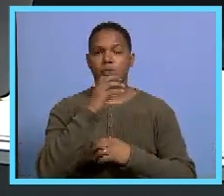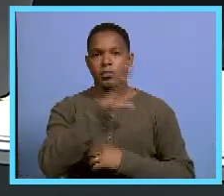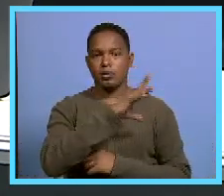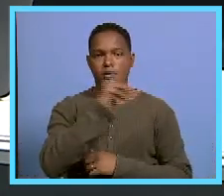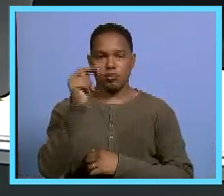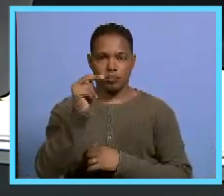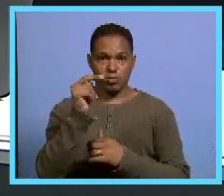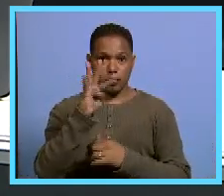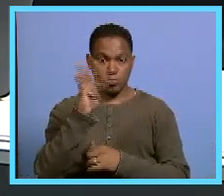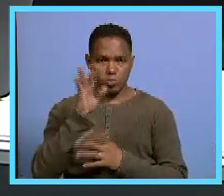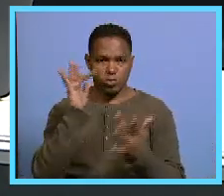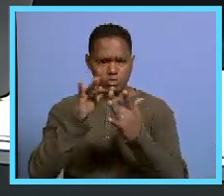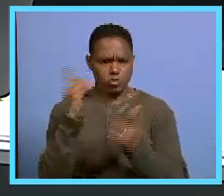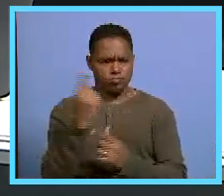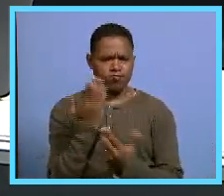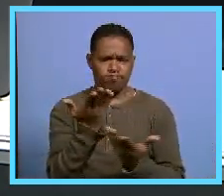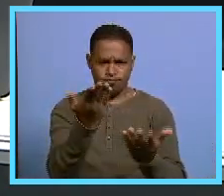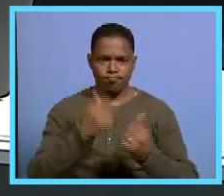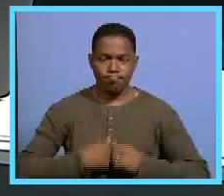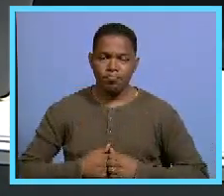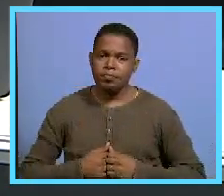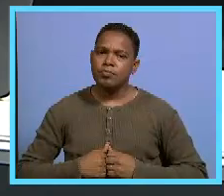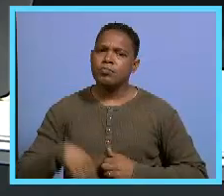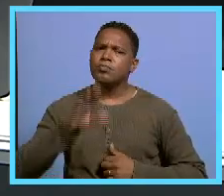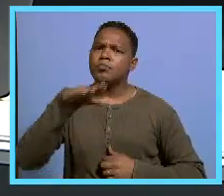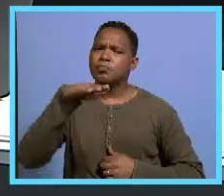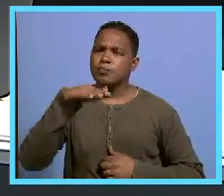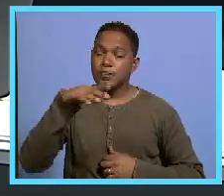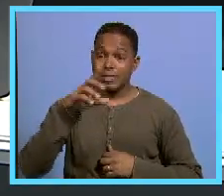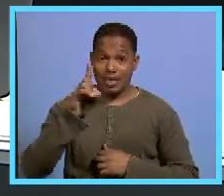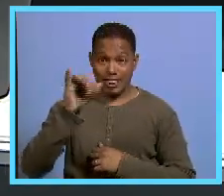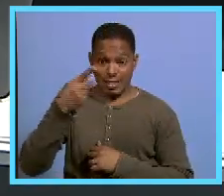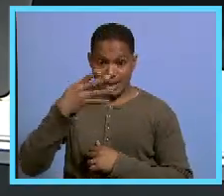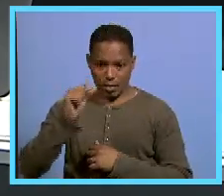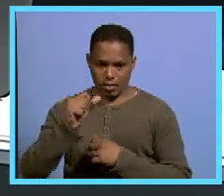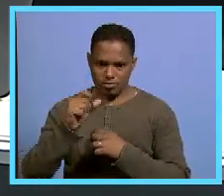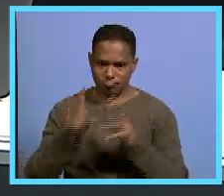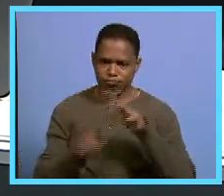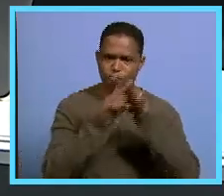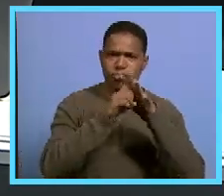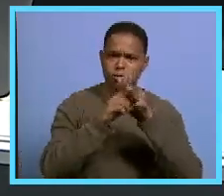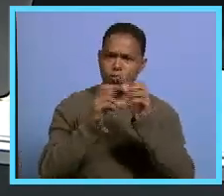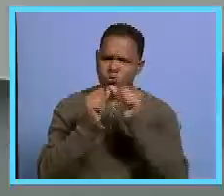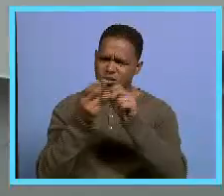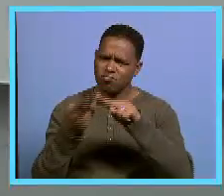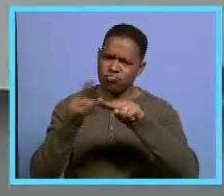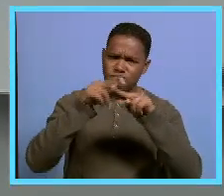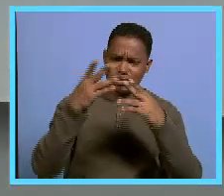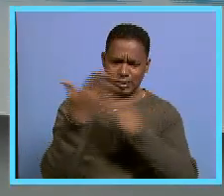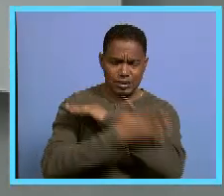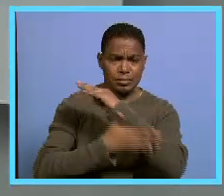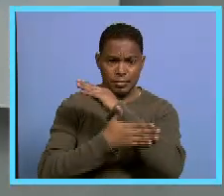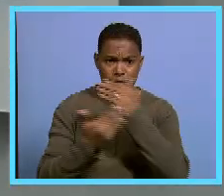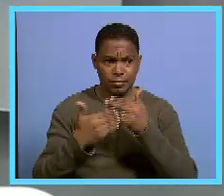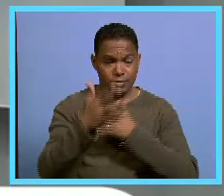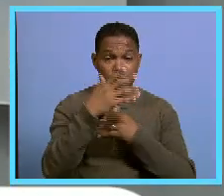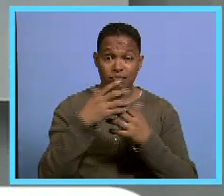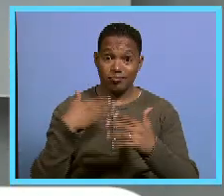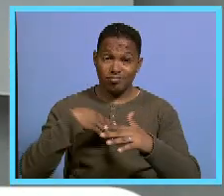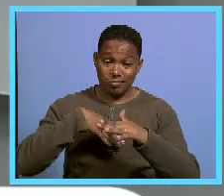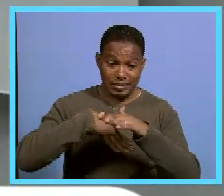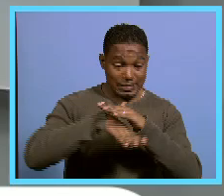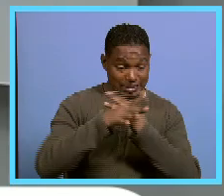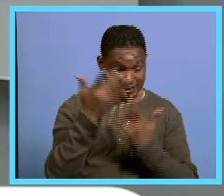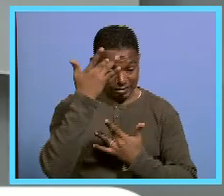Noticias, porque el 4 siempre conecta, ¿no? Miren, los casos de dengue continúan pues multiplicándose en el país, y es que los ingresos por